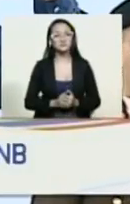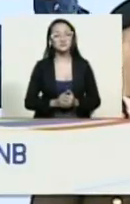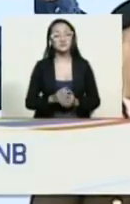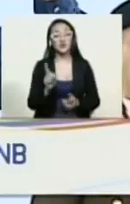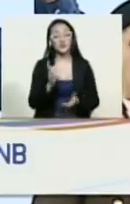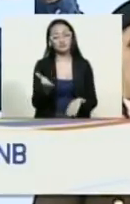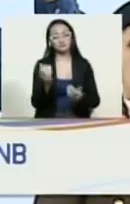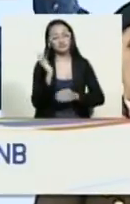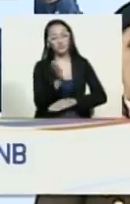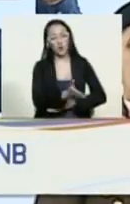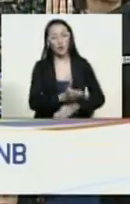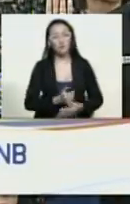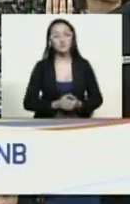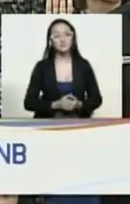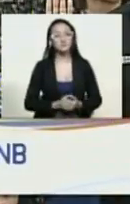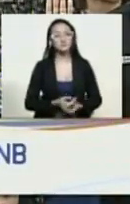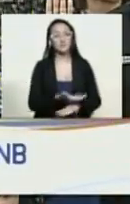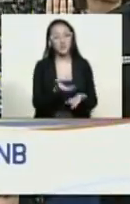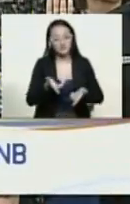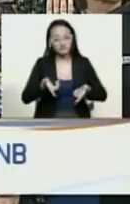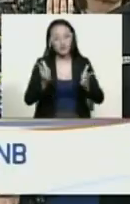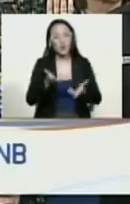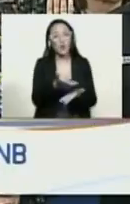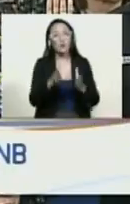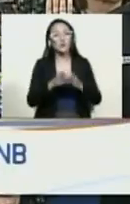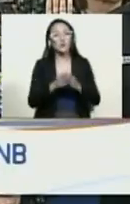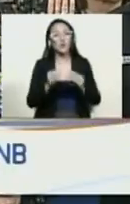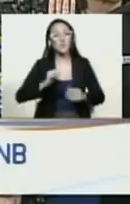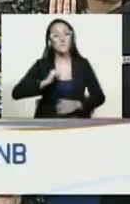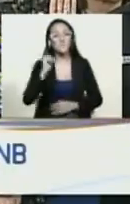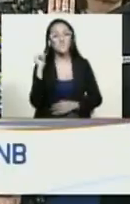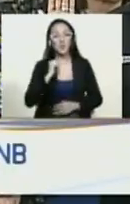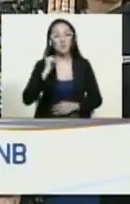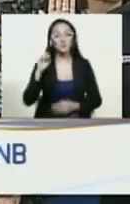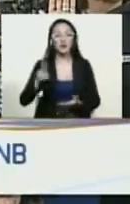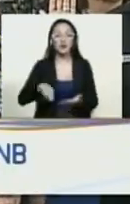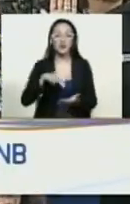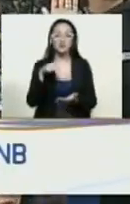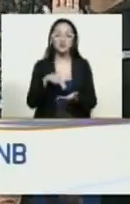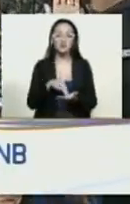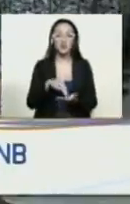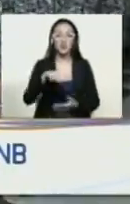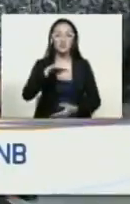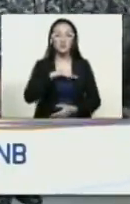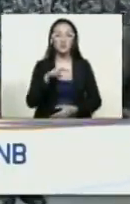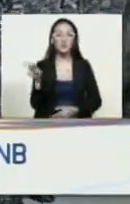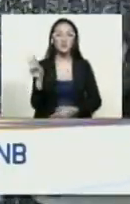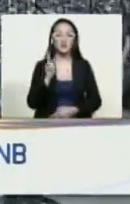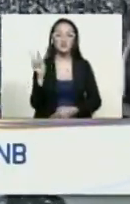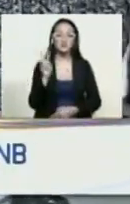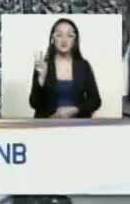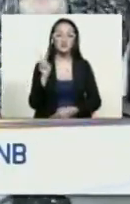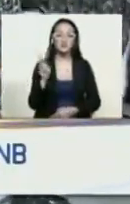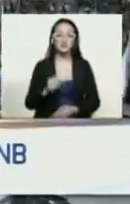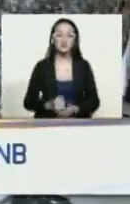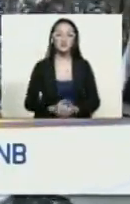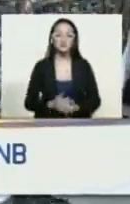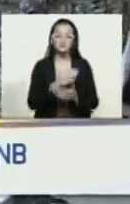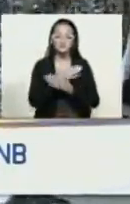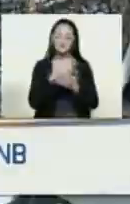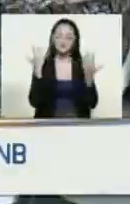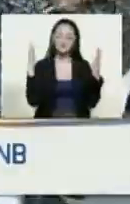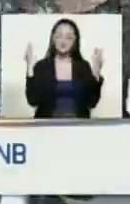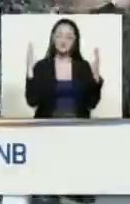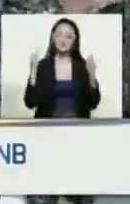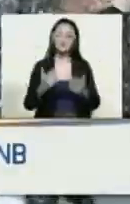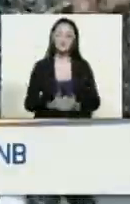demanden. Quedan ustedes debidamente acreditados como policías nacionales de la República Bolivariana de Venezuela. ¡Felicitaciones!